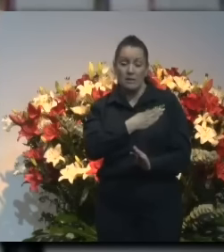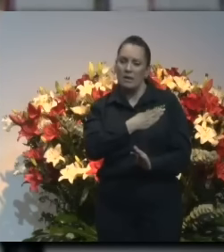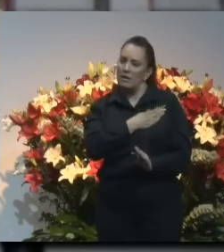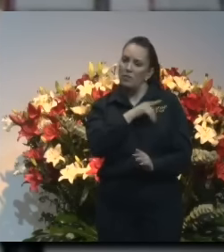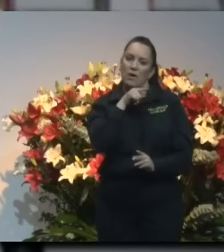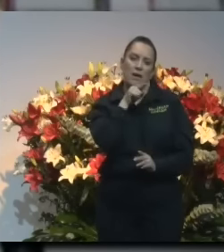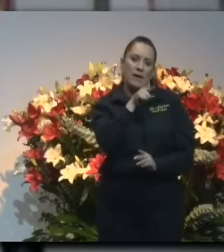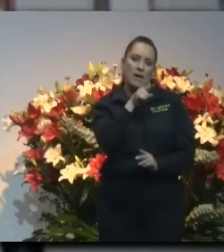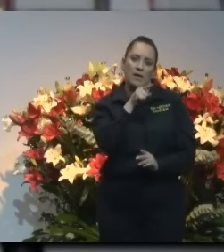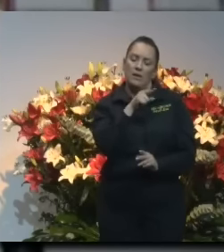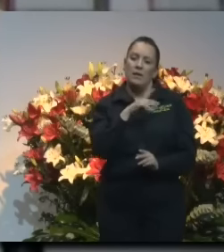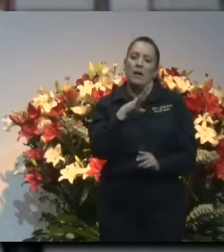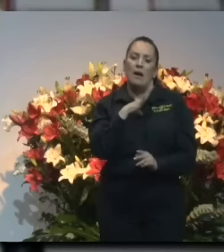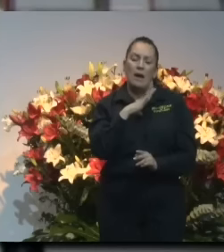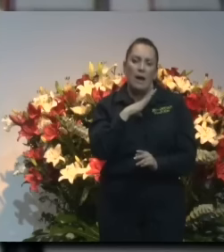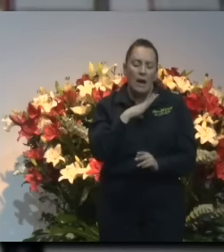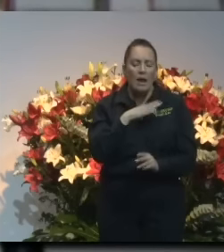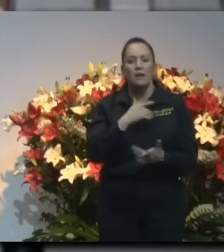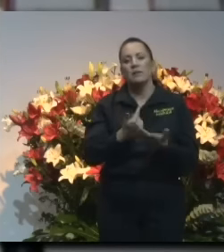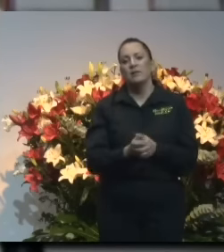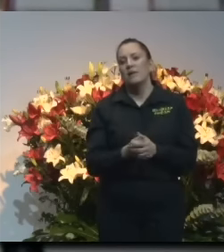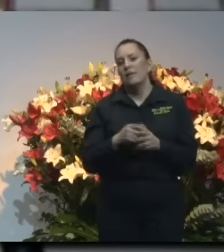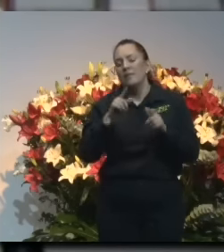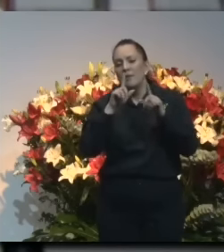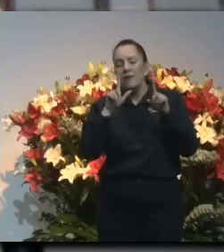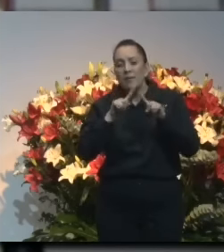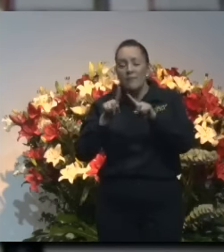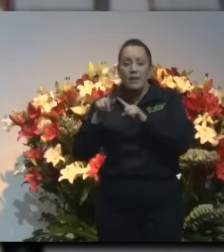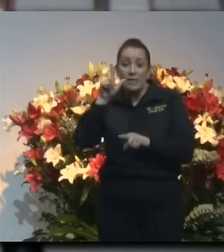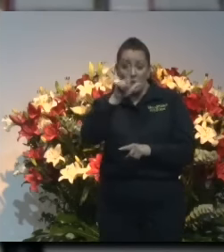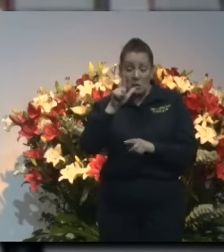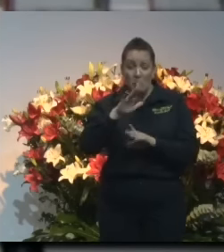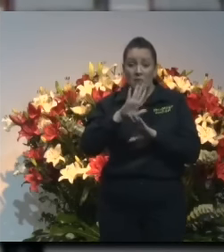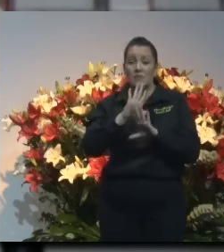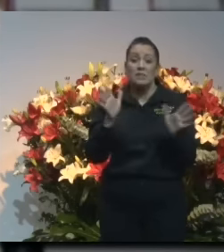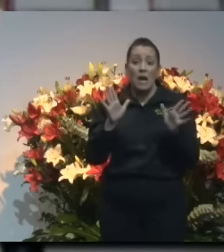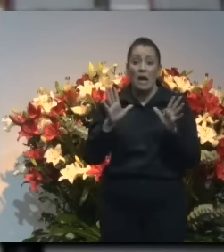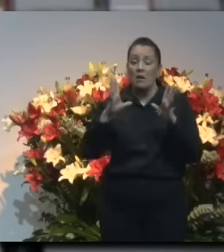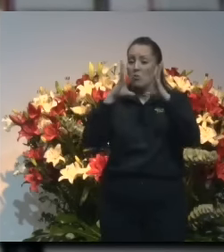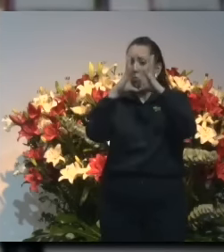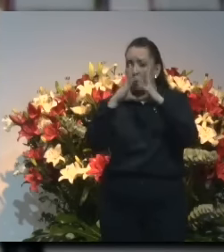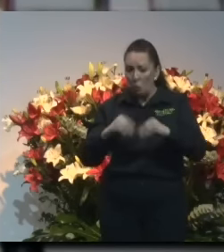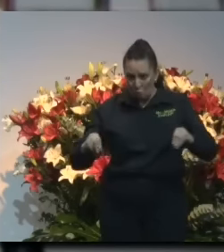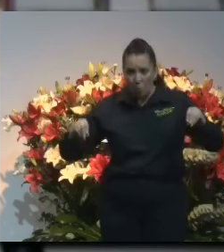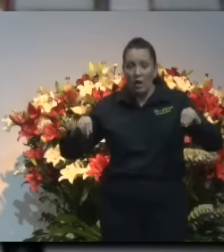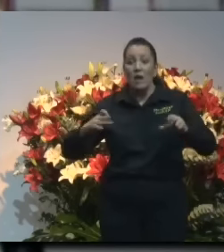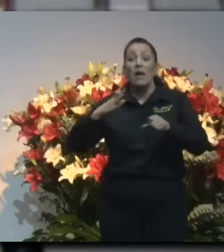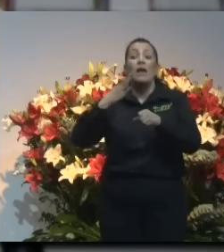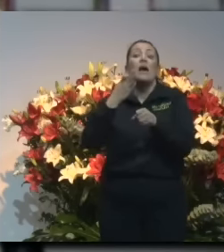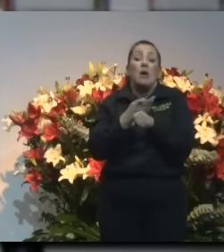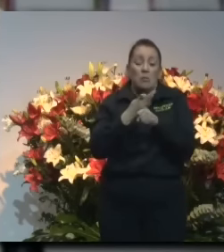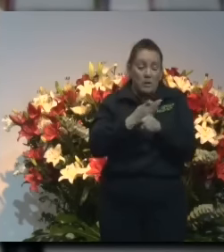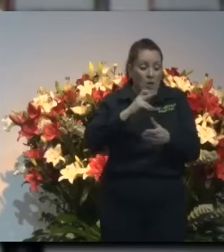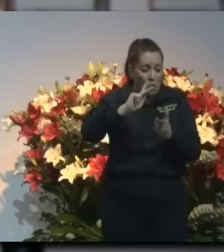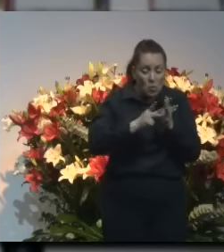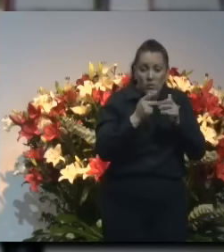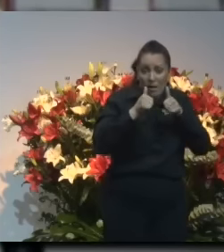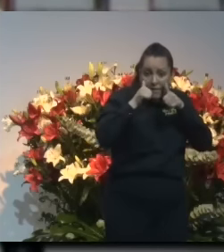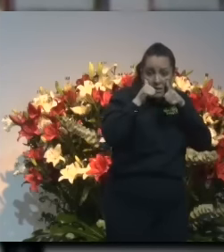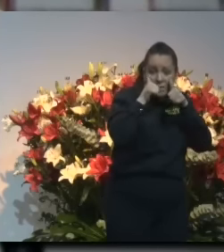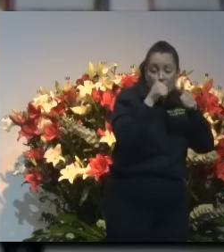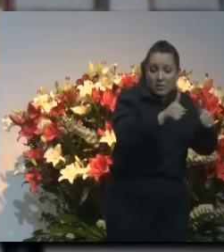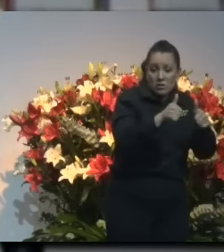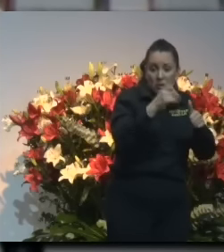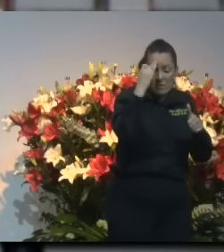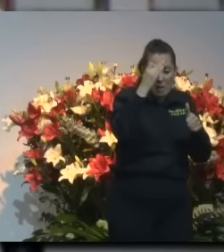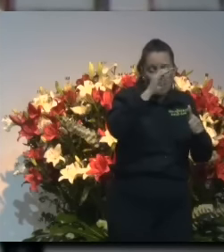fortalecido lenguas que prácticamente habían desaparecido durante el franquismo y eso te habla de que se puede lograr